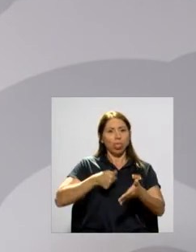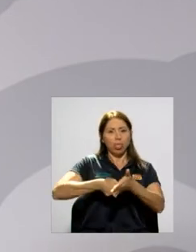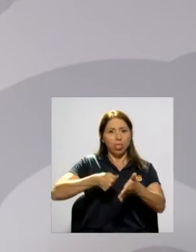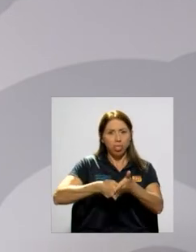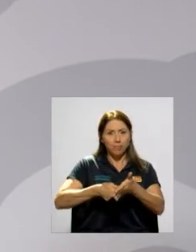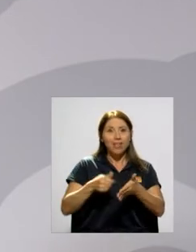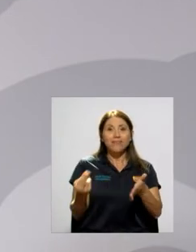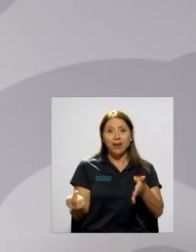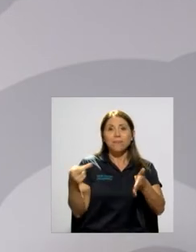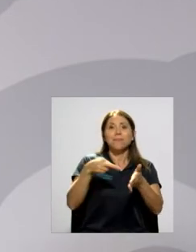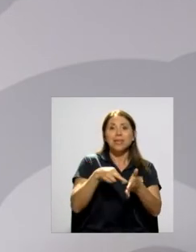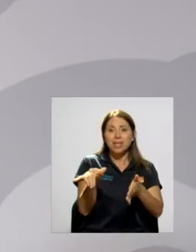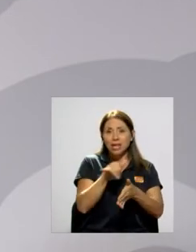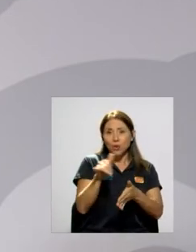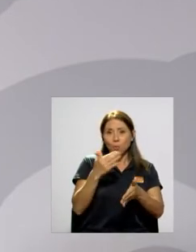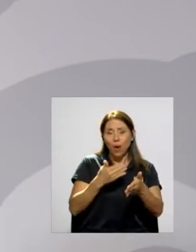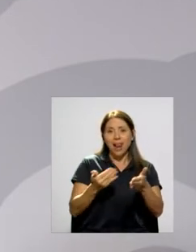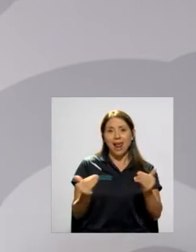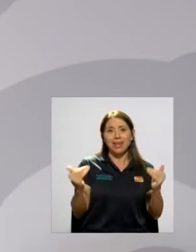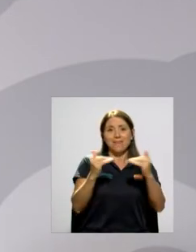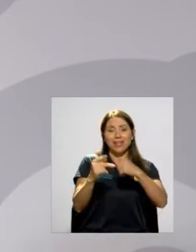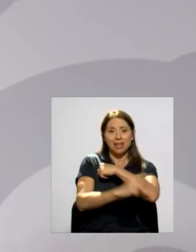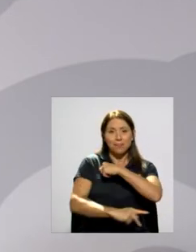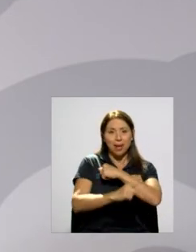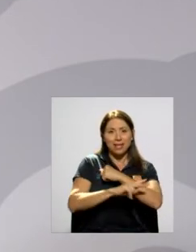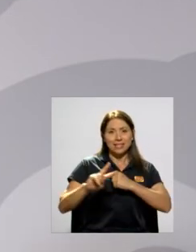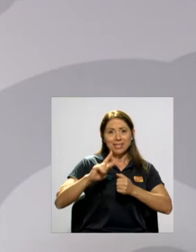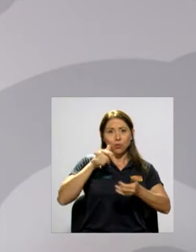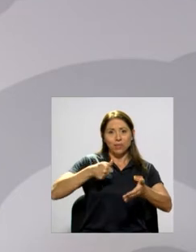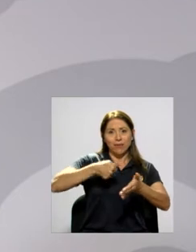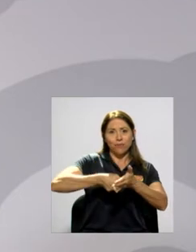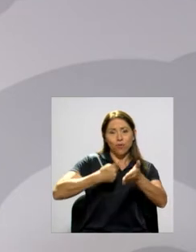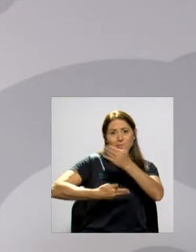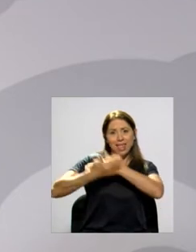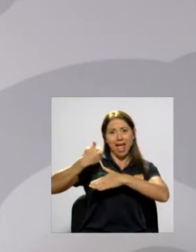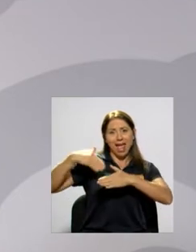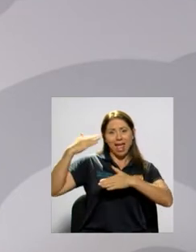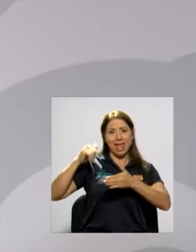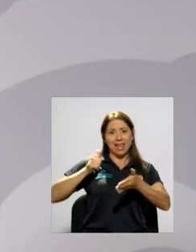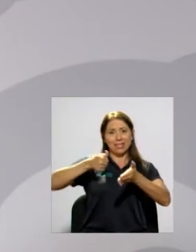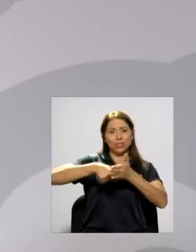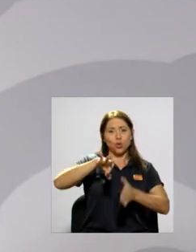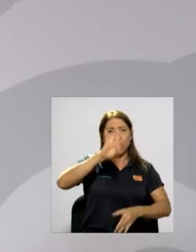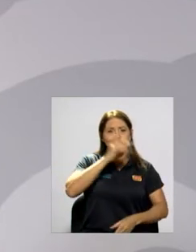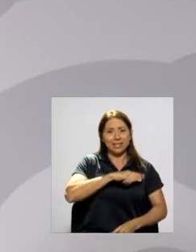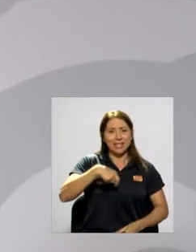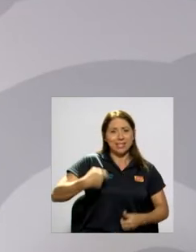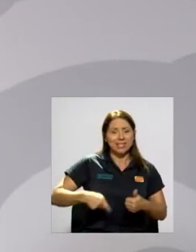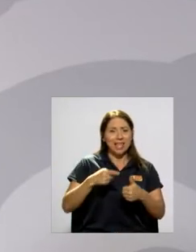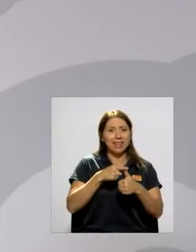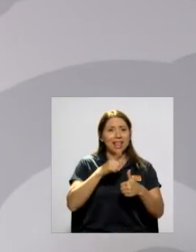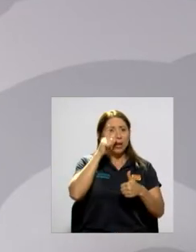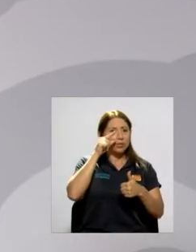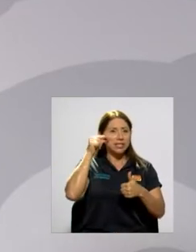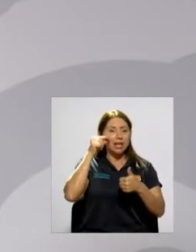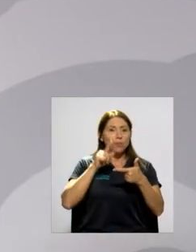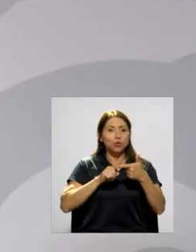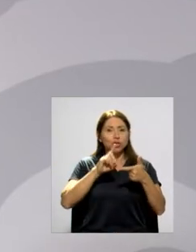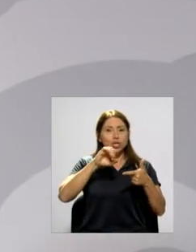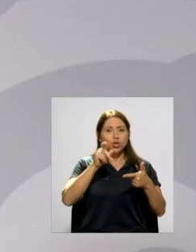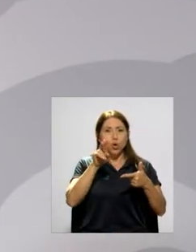nivel país en segunda ronda en el caso de la elección presidencial entre Luis Guillermo Solís y Johnny